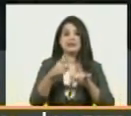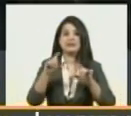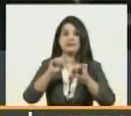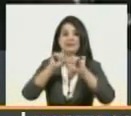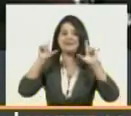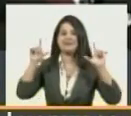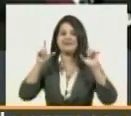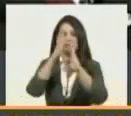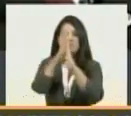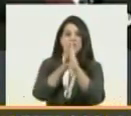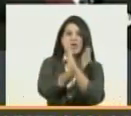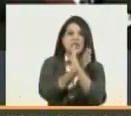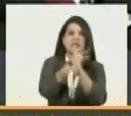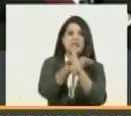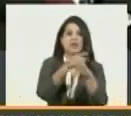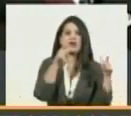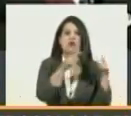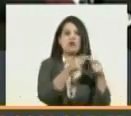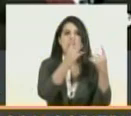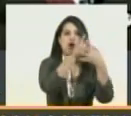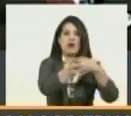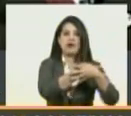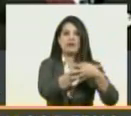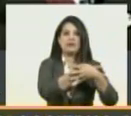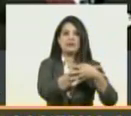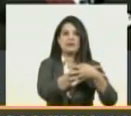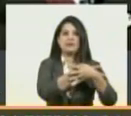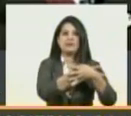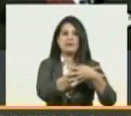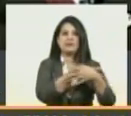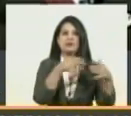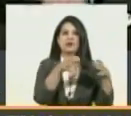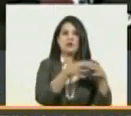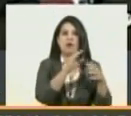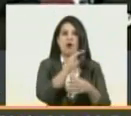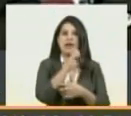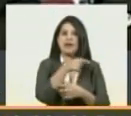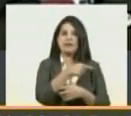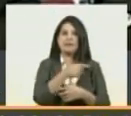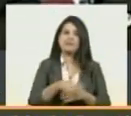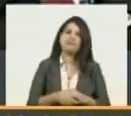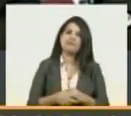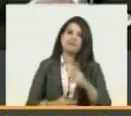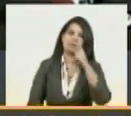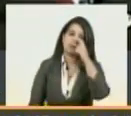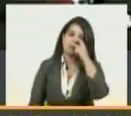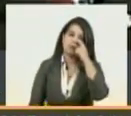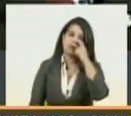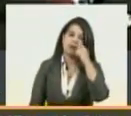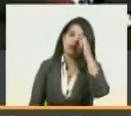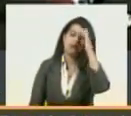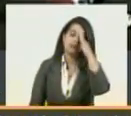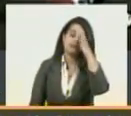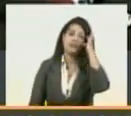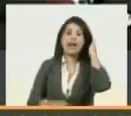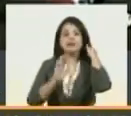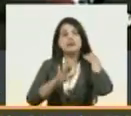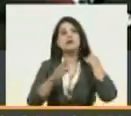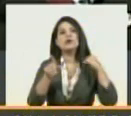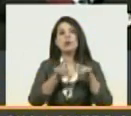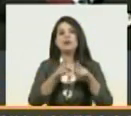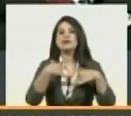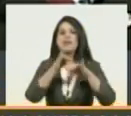pantalla exhibían la reunión de cancilleres de la OEA. Es la retroalimentación, como lo hemos venido